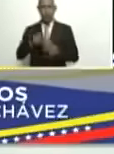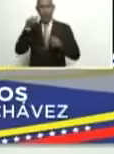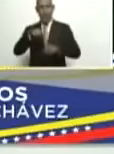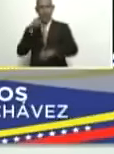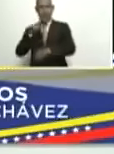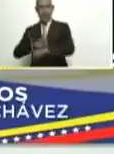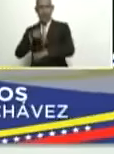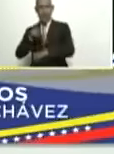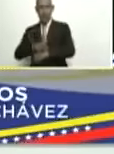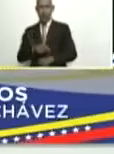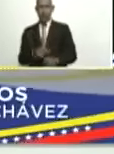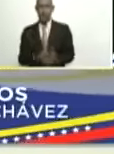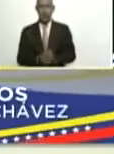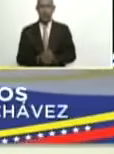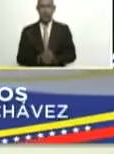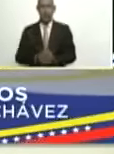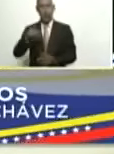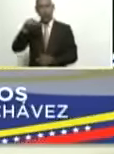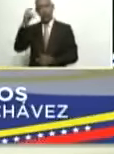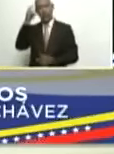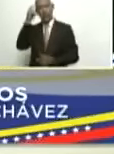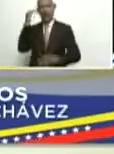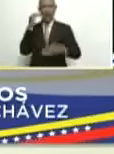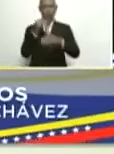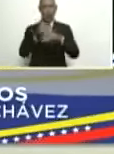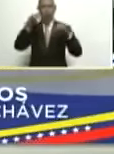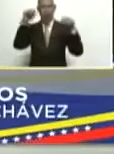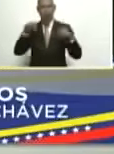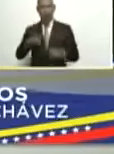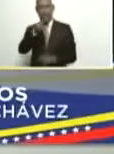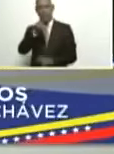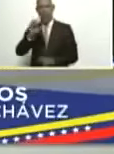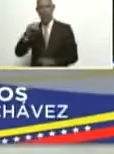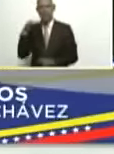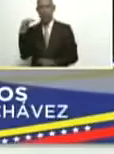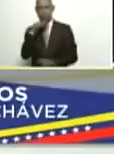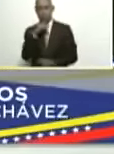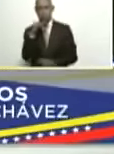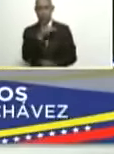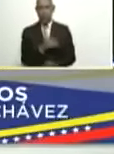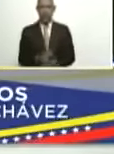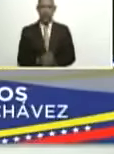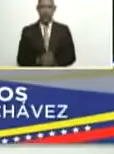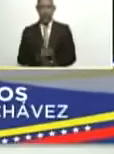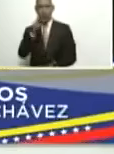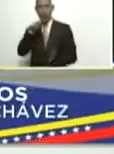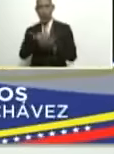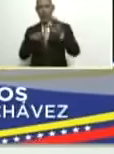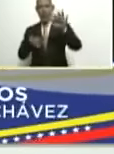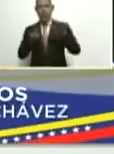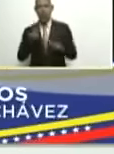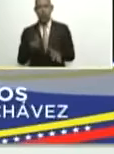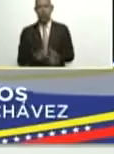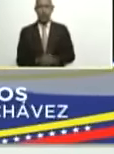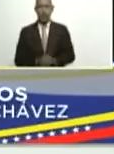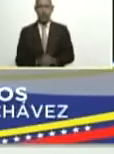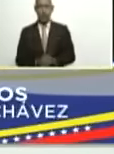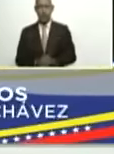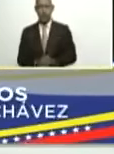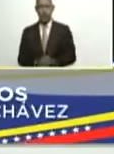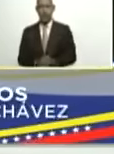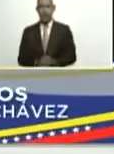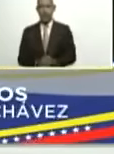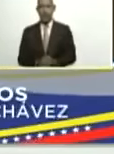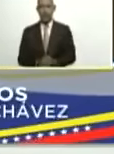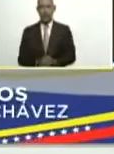hora, un día como hoy, 20 de octubre, 2012,